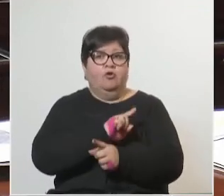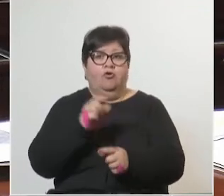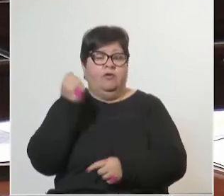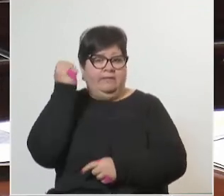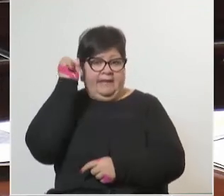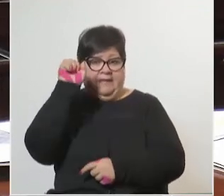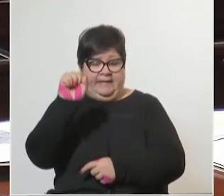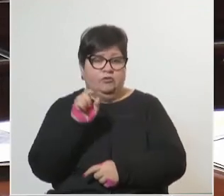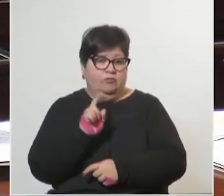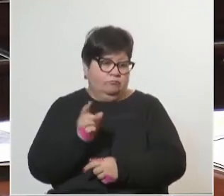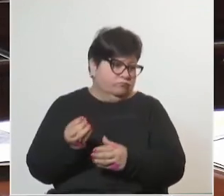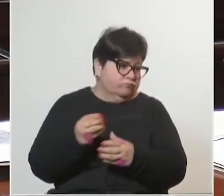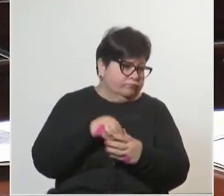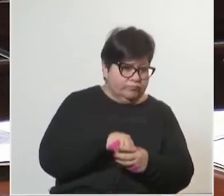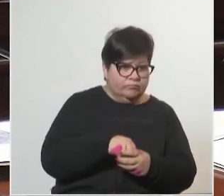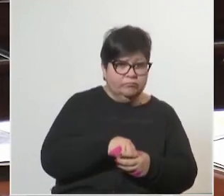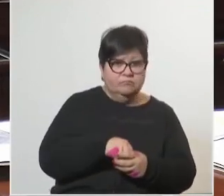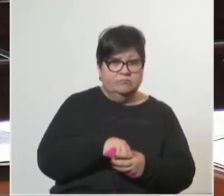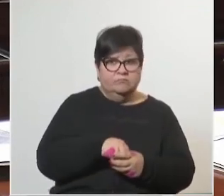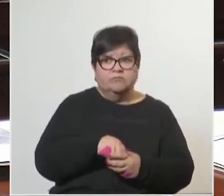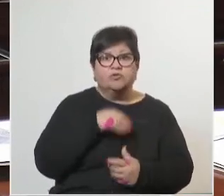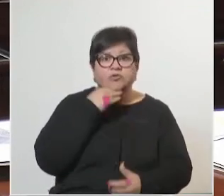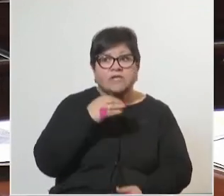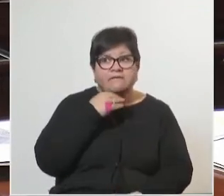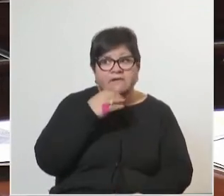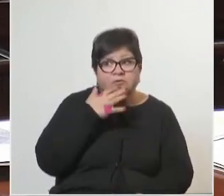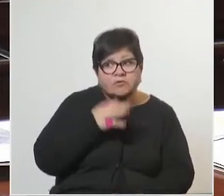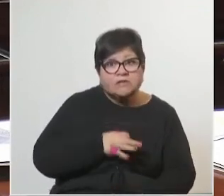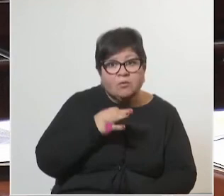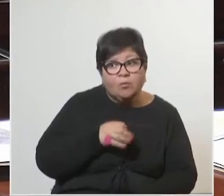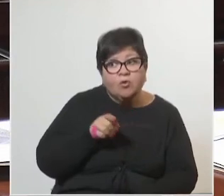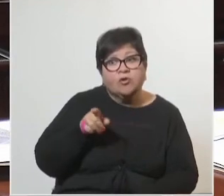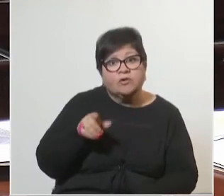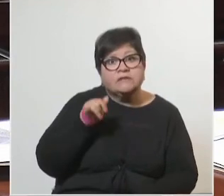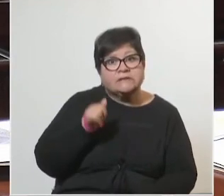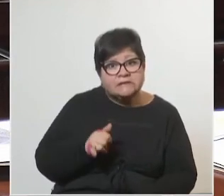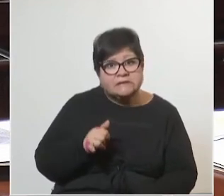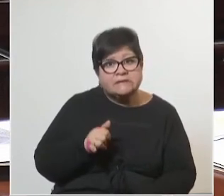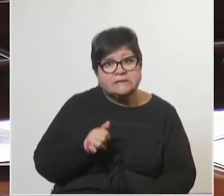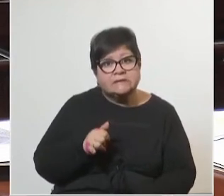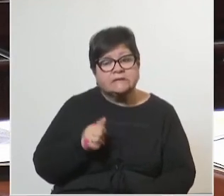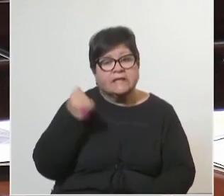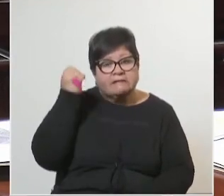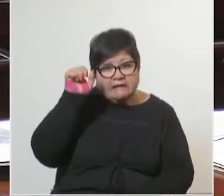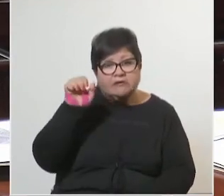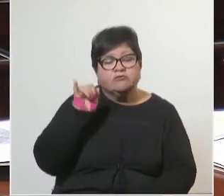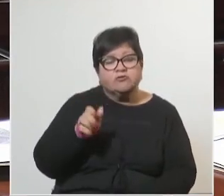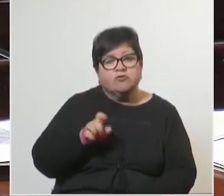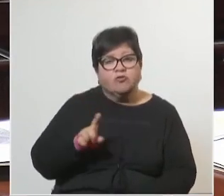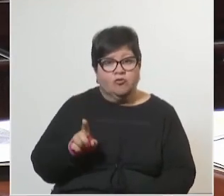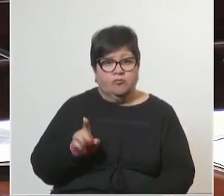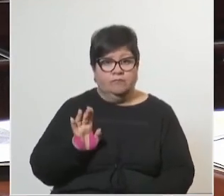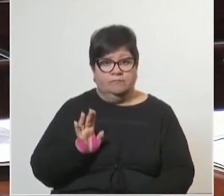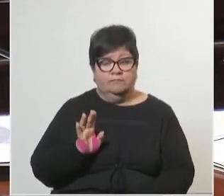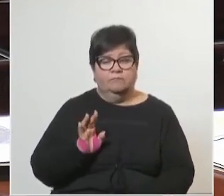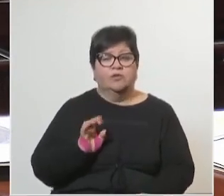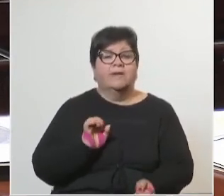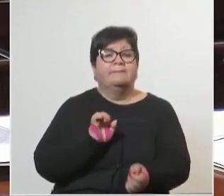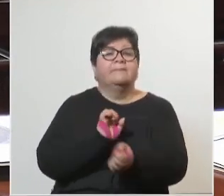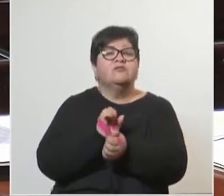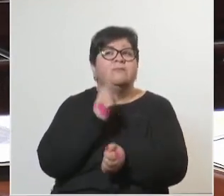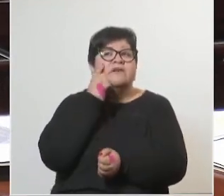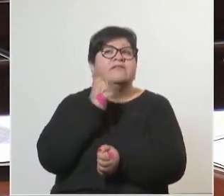imputa, que además no sabemos si lo cometió, porque estamos hablando en general de la prisión